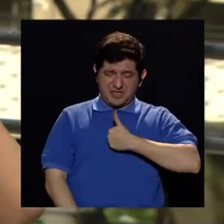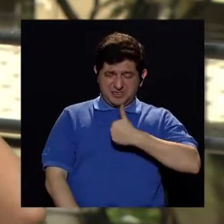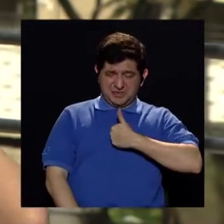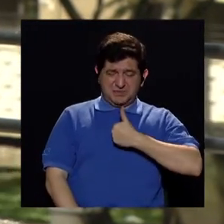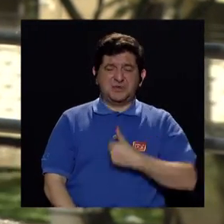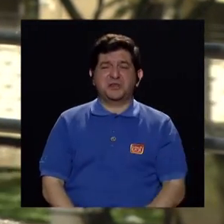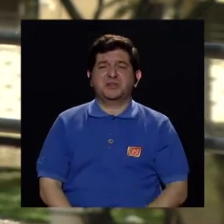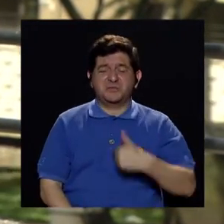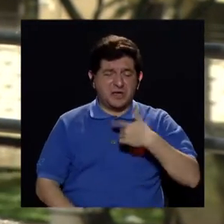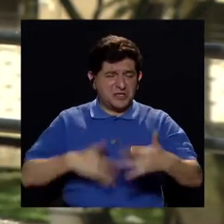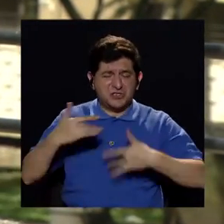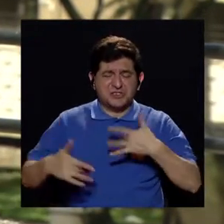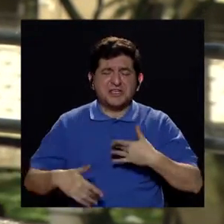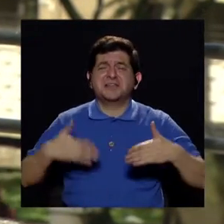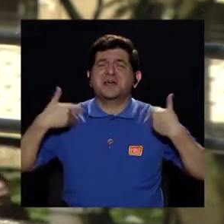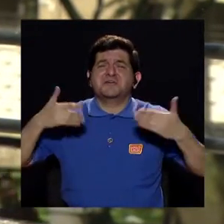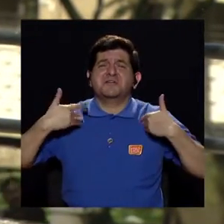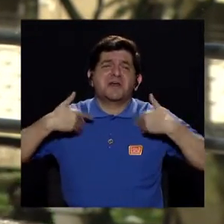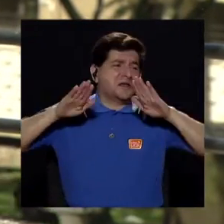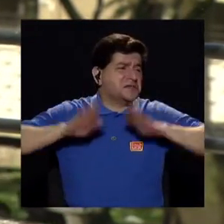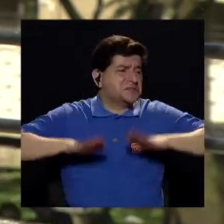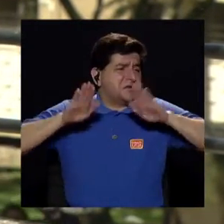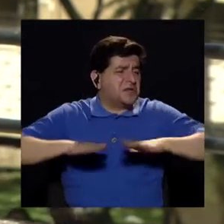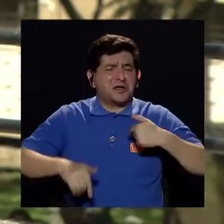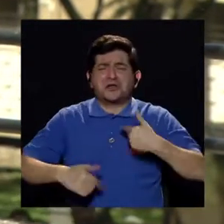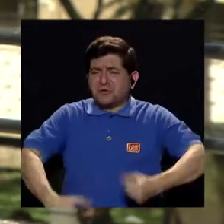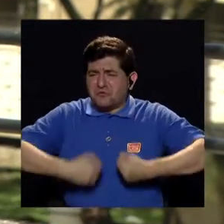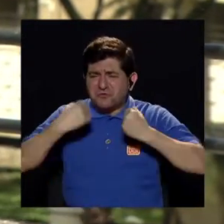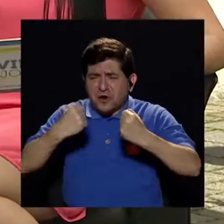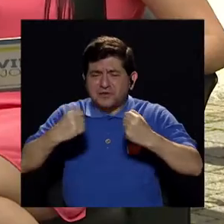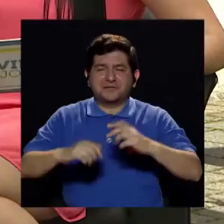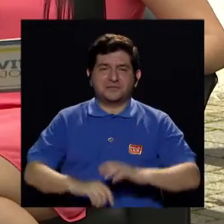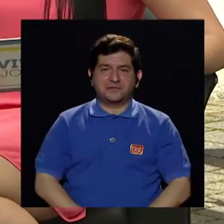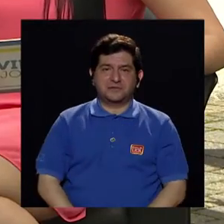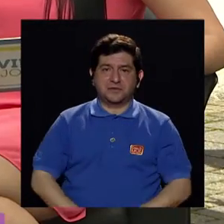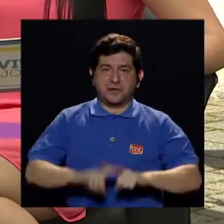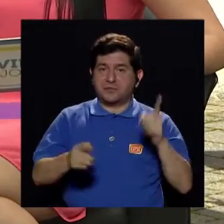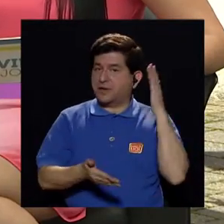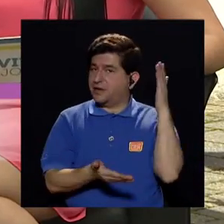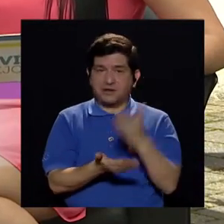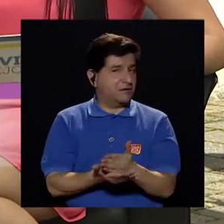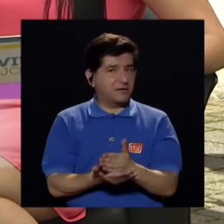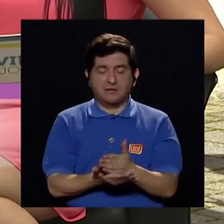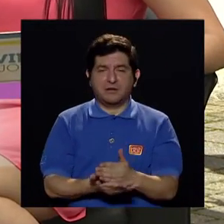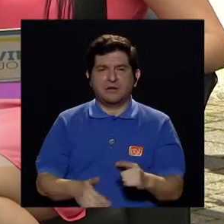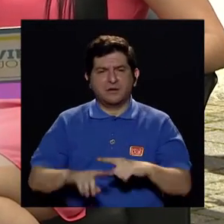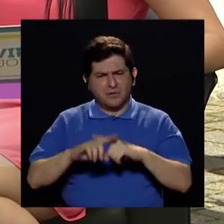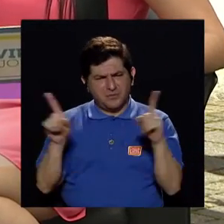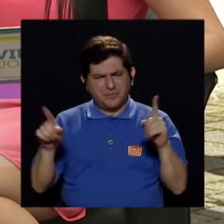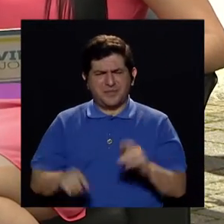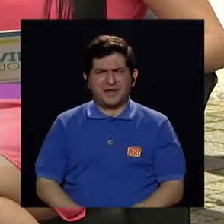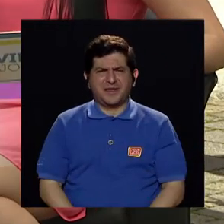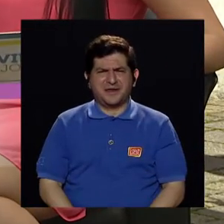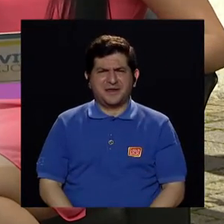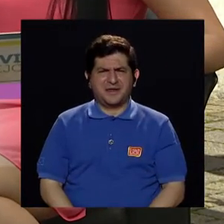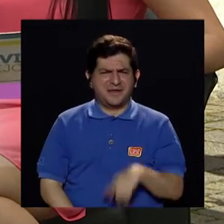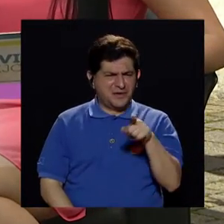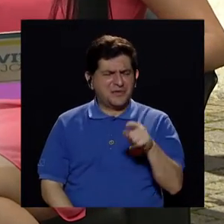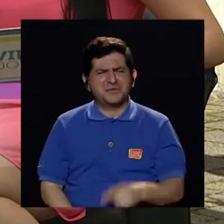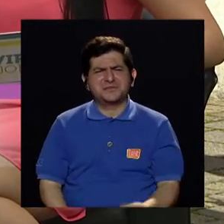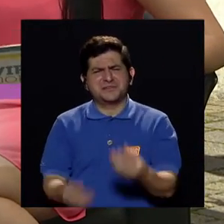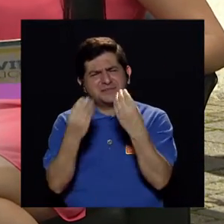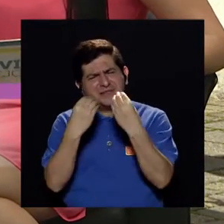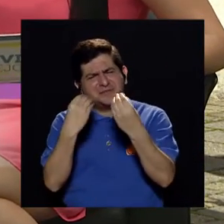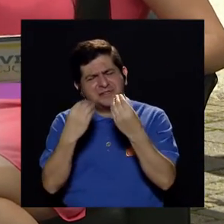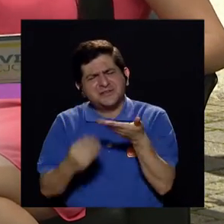nosotros mismos. Me tengo que sentir feliz, me tengo que sentir tranquila, tengo que ser fuerte. Y no paramos y decimos, ¿Pero qué es lo que me estás